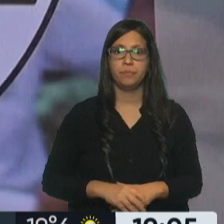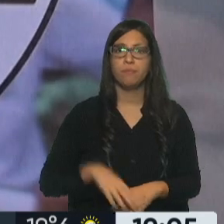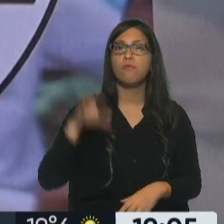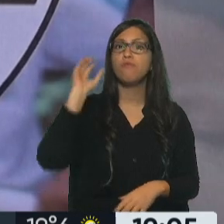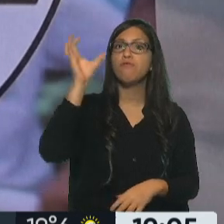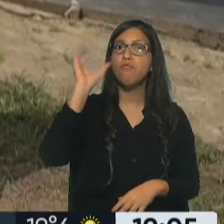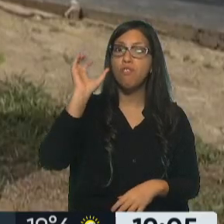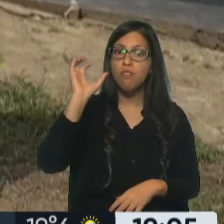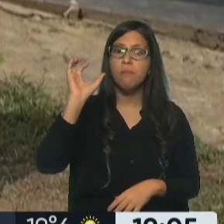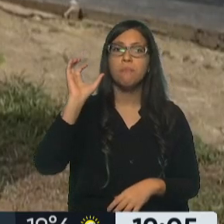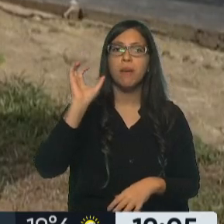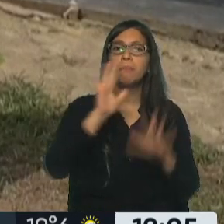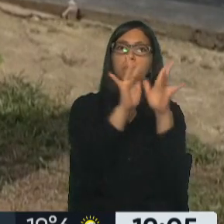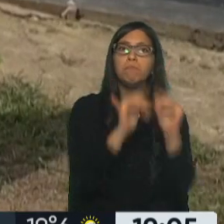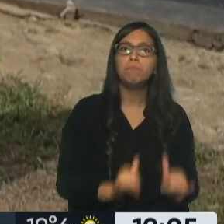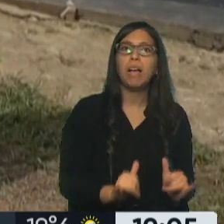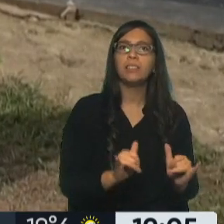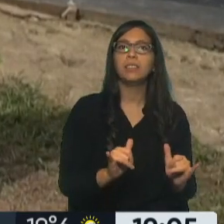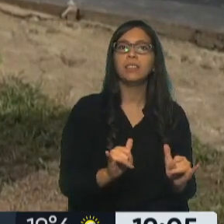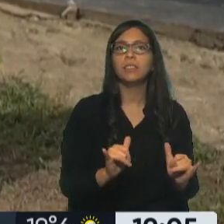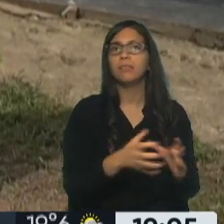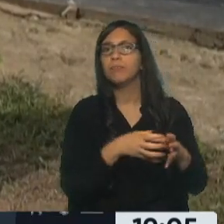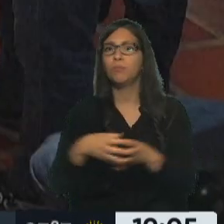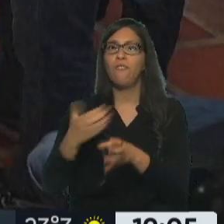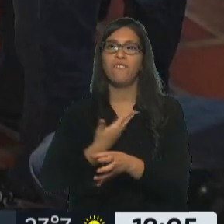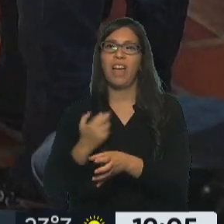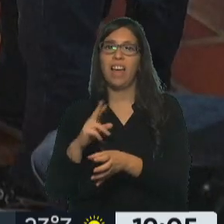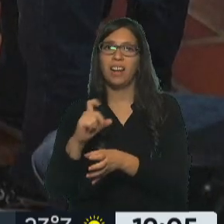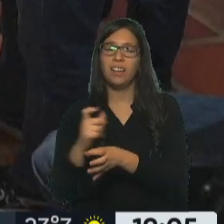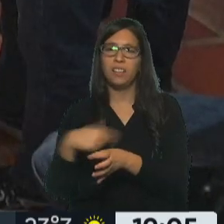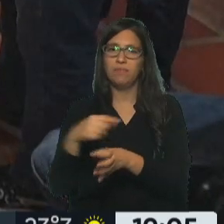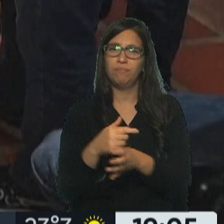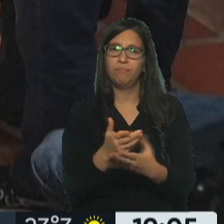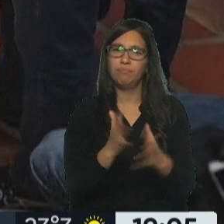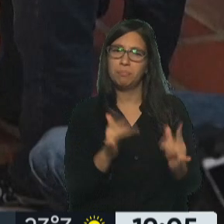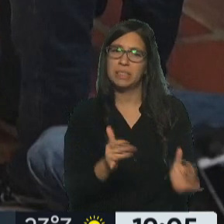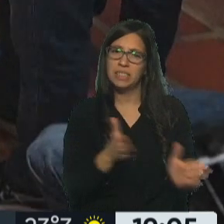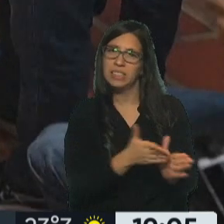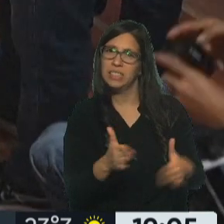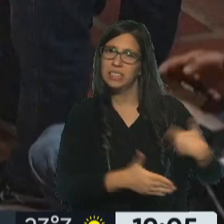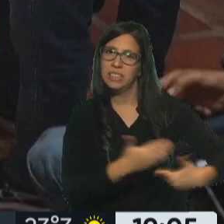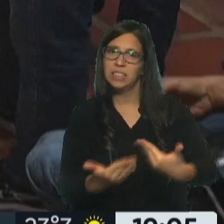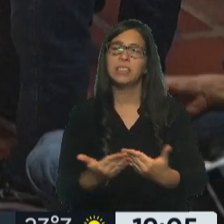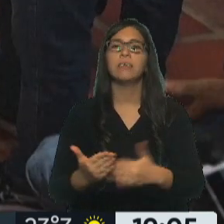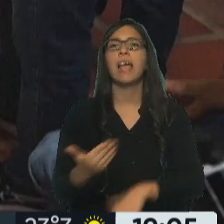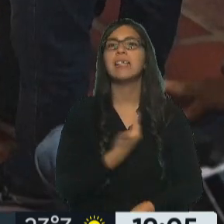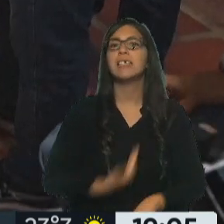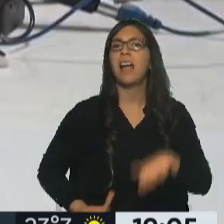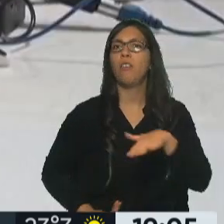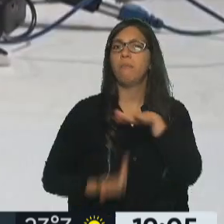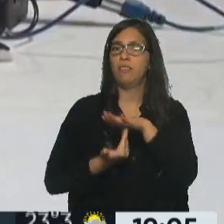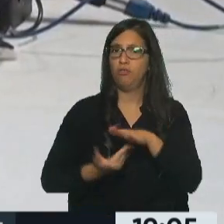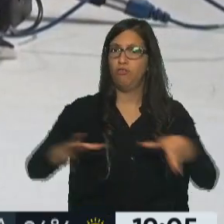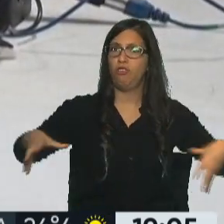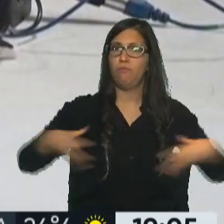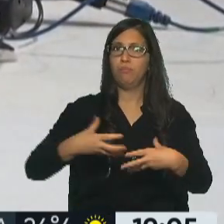Colombia. Proceso de paz con disidencias de las FARC. El denominado Estado Mayor Central, principal grupo disidente